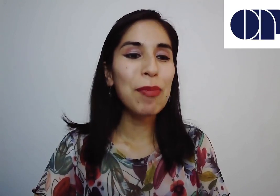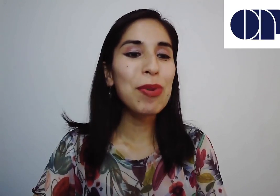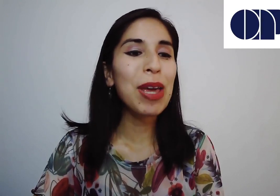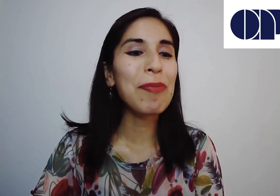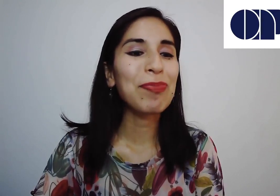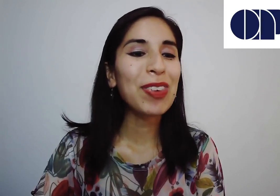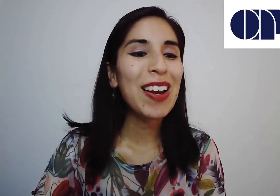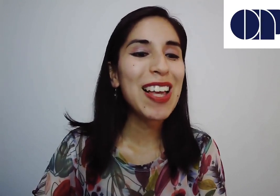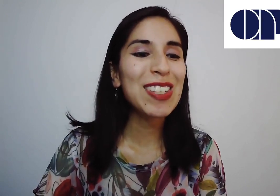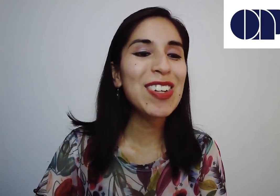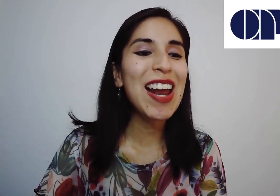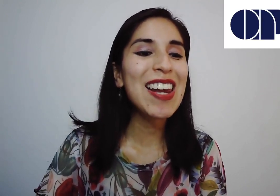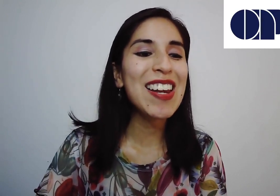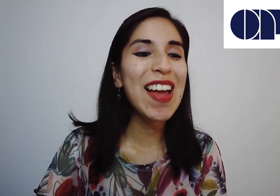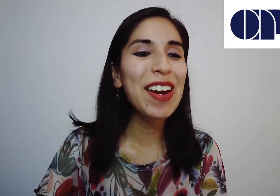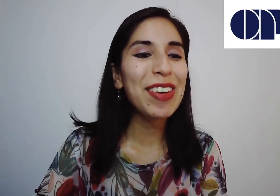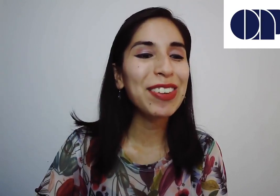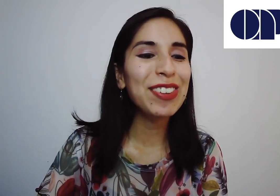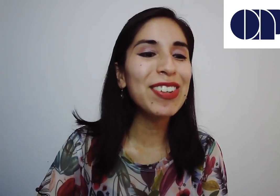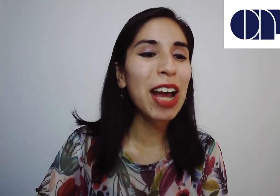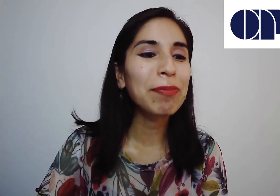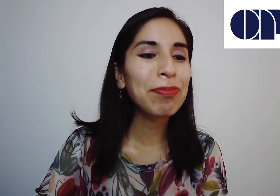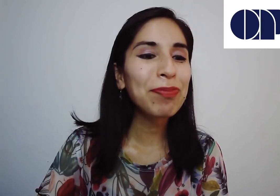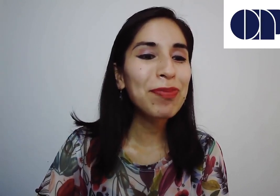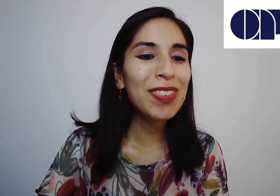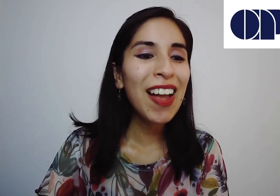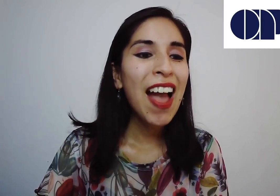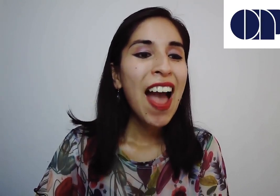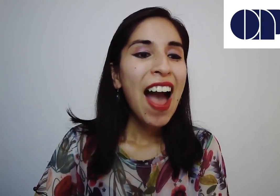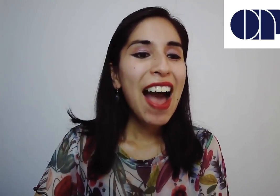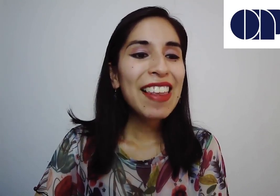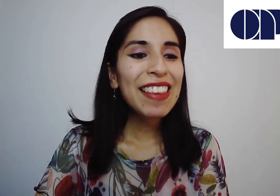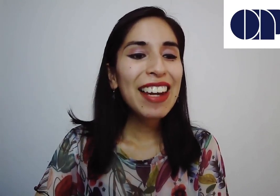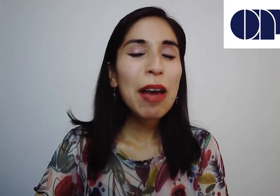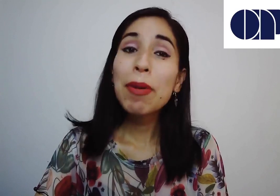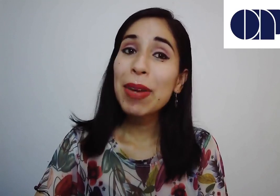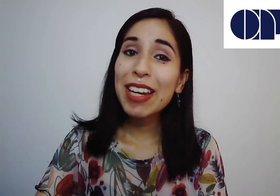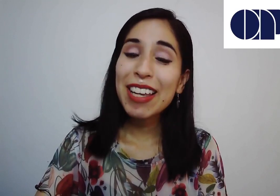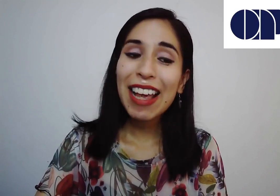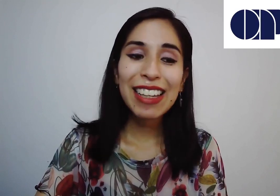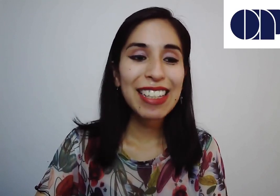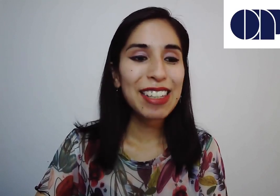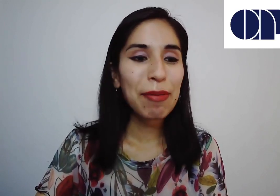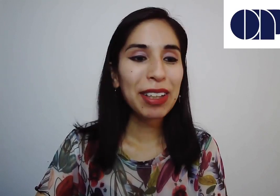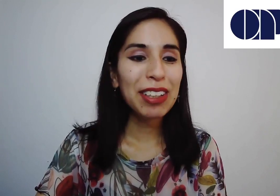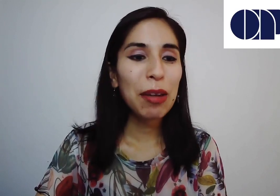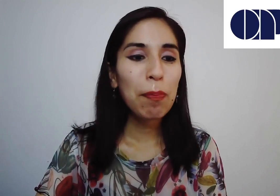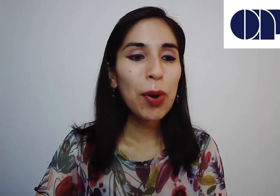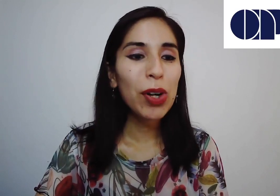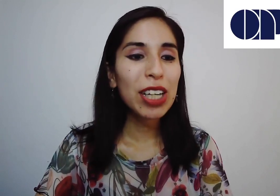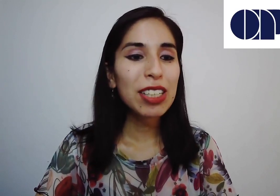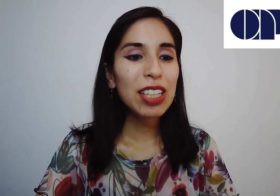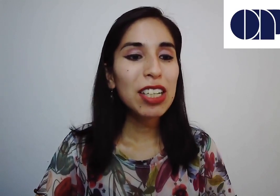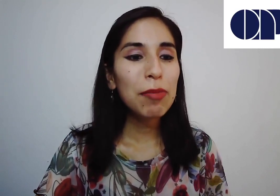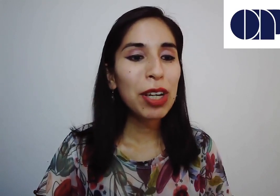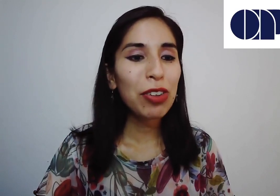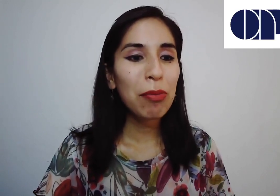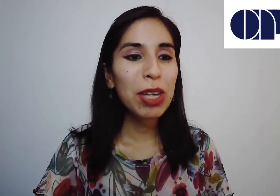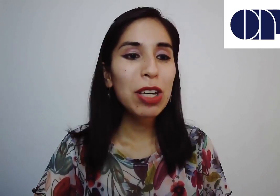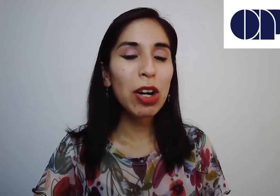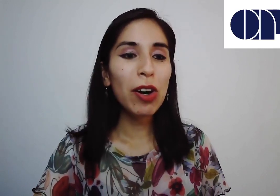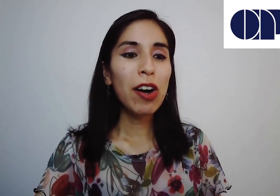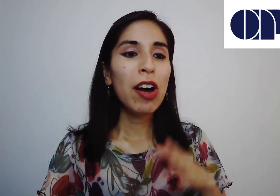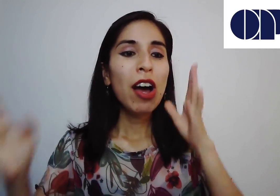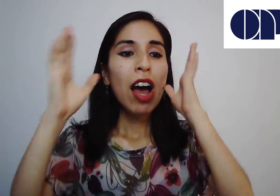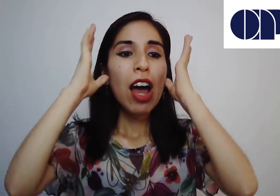nos dice muy bien la señora liliana aventura a andrea bienvenida desde san martín de porres primer